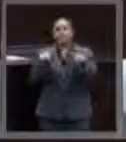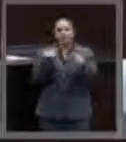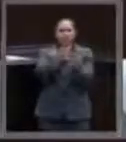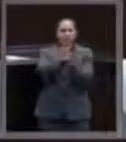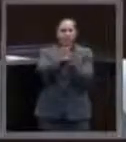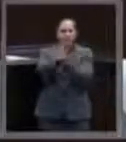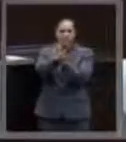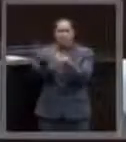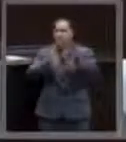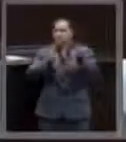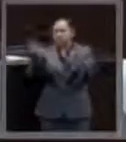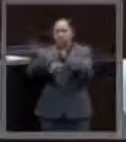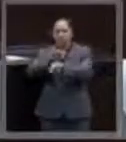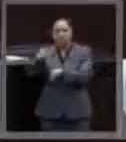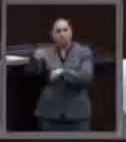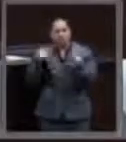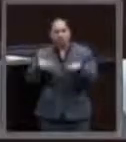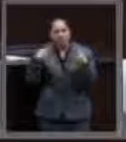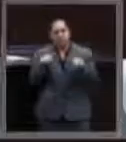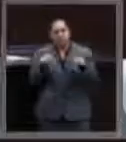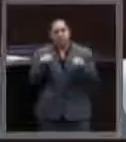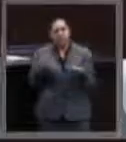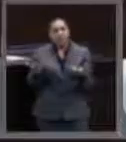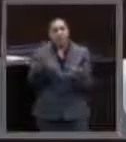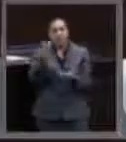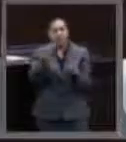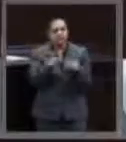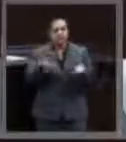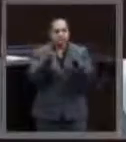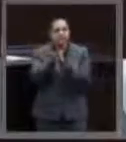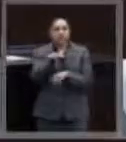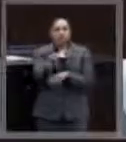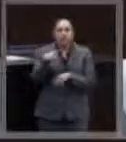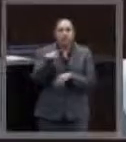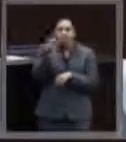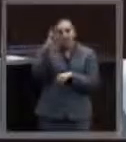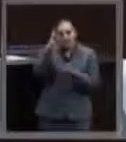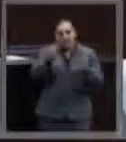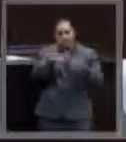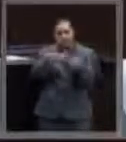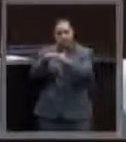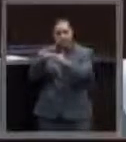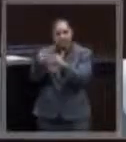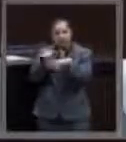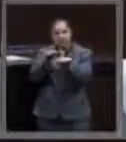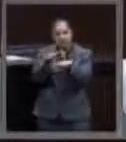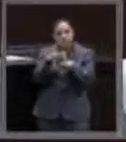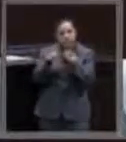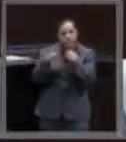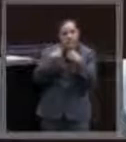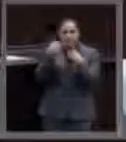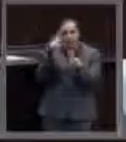a partir de la reducción de las resoluciones de las juntas locales o federales de conciliación y arbitraje